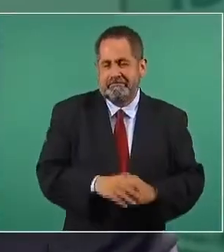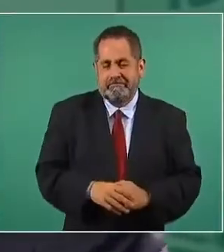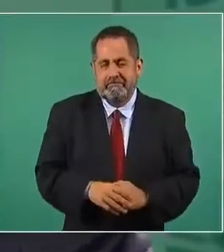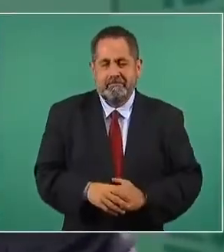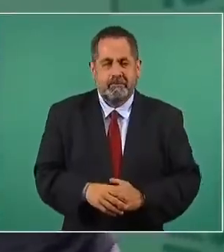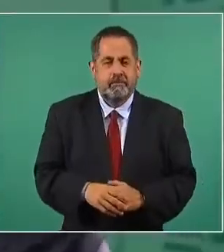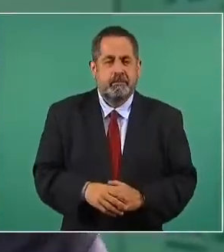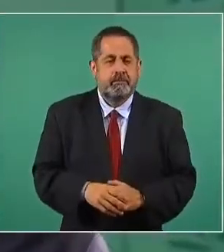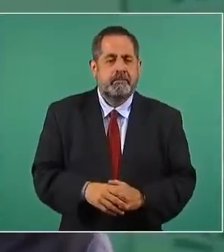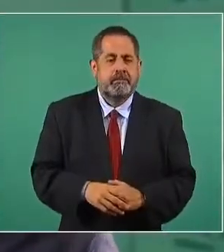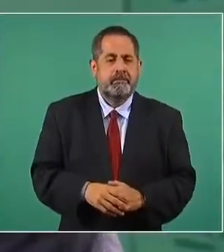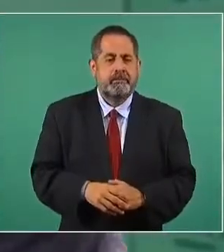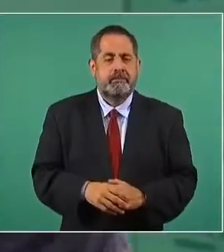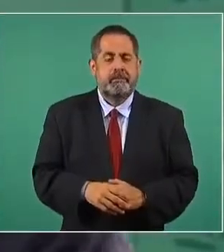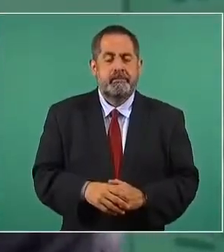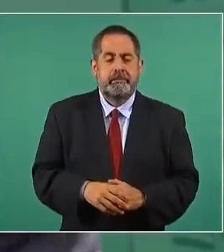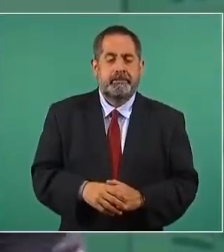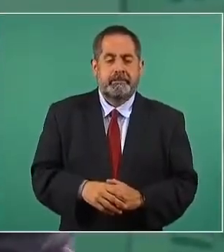Es